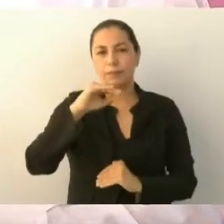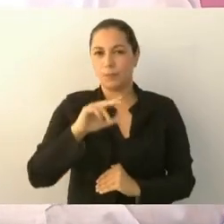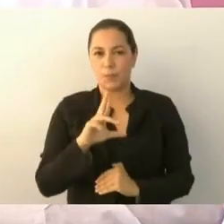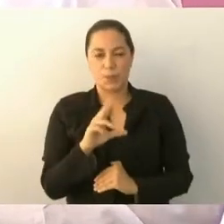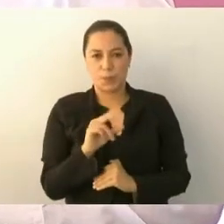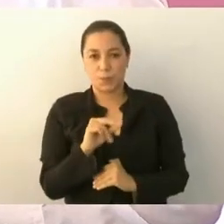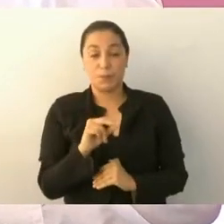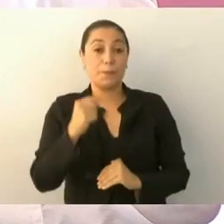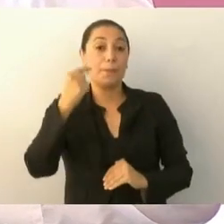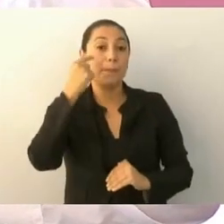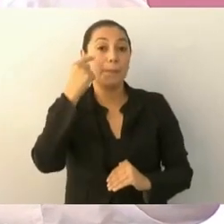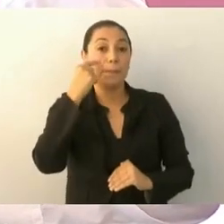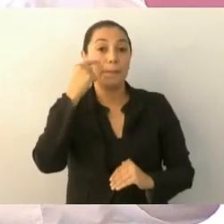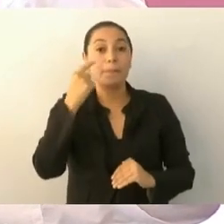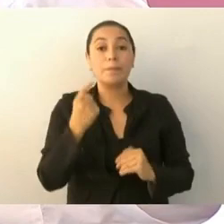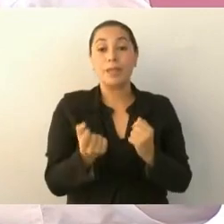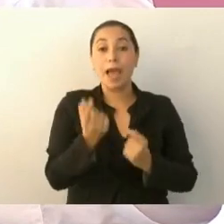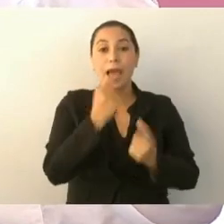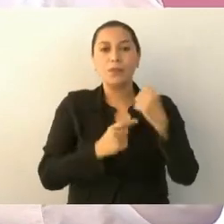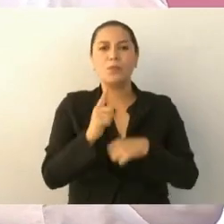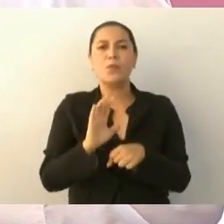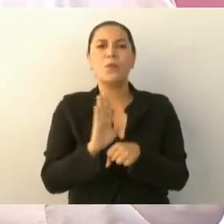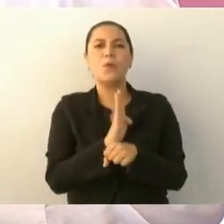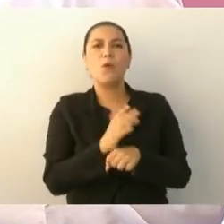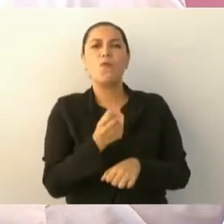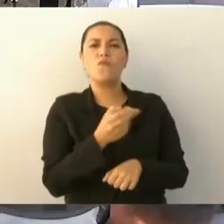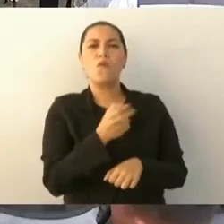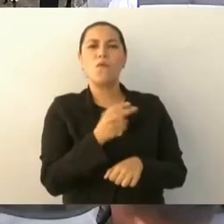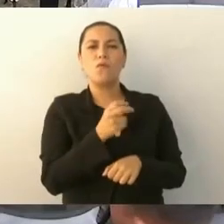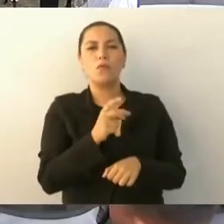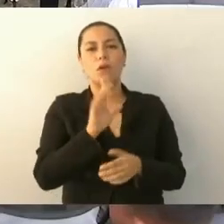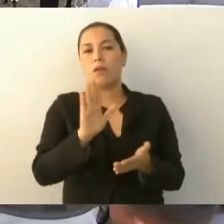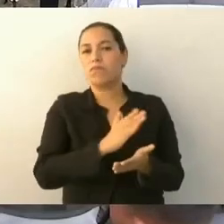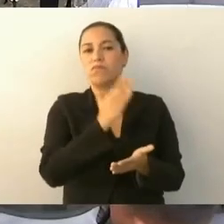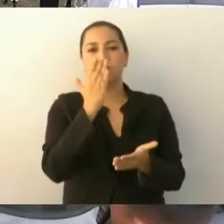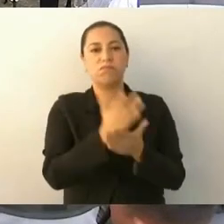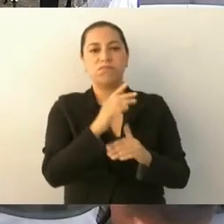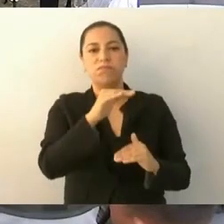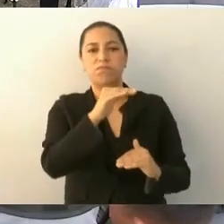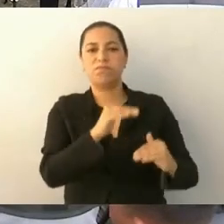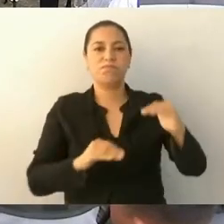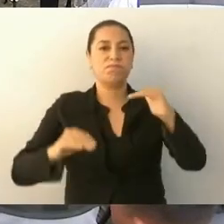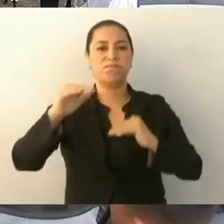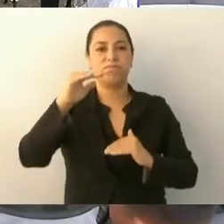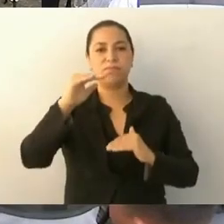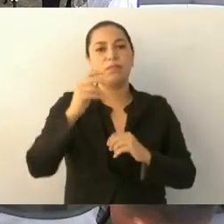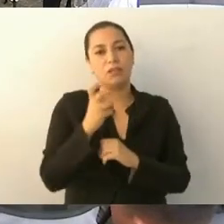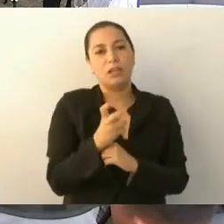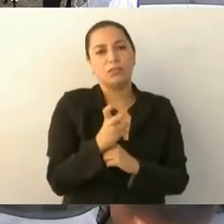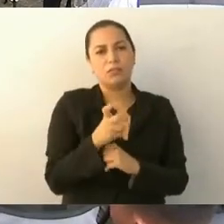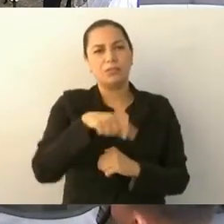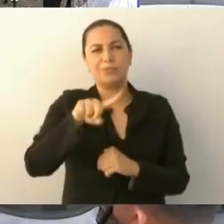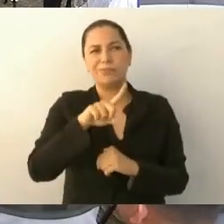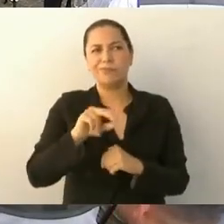sino abajo los privilegios. Ya lo entendieron, porque ¿qué